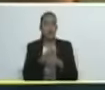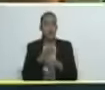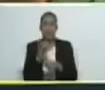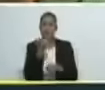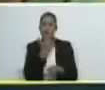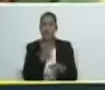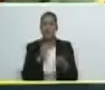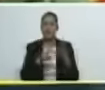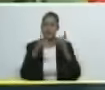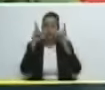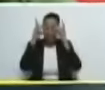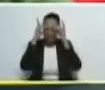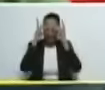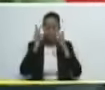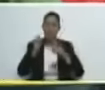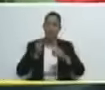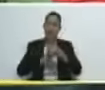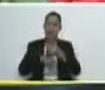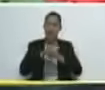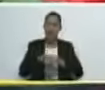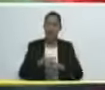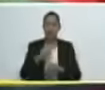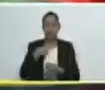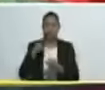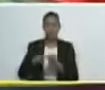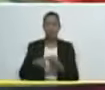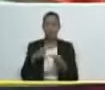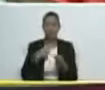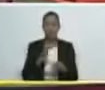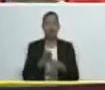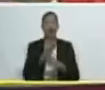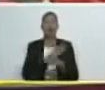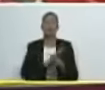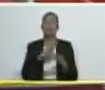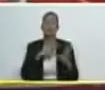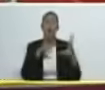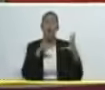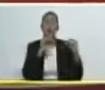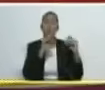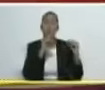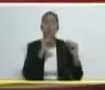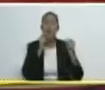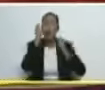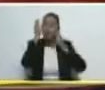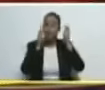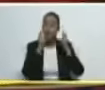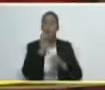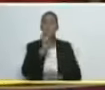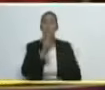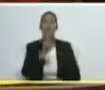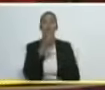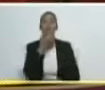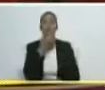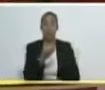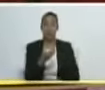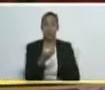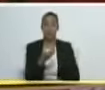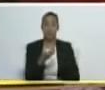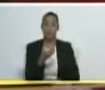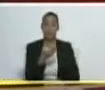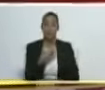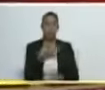Cilia. Ya había conversado con nuestro comandante Chávez el 4 de diciembre y me había traído su